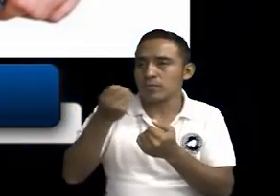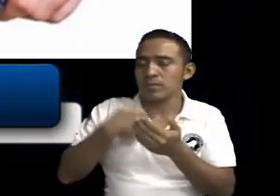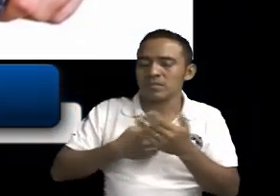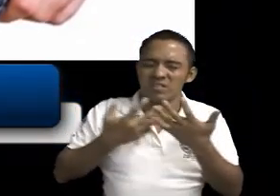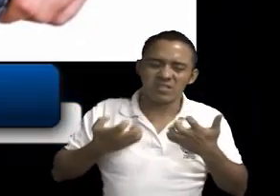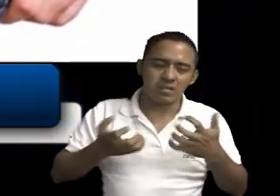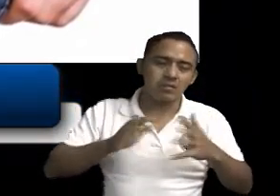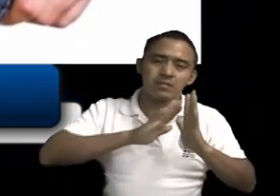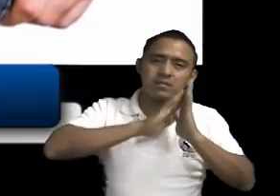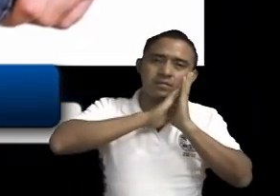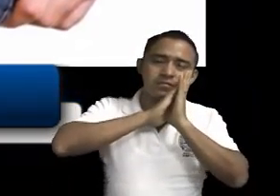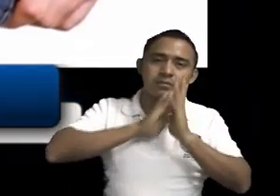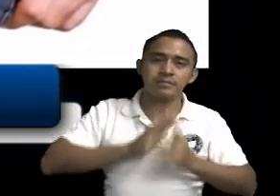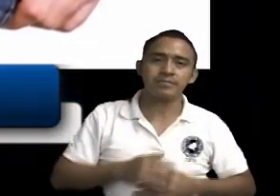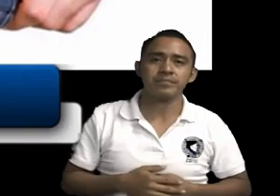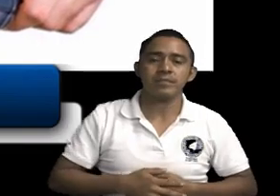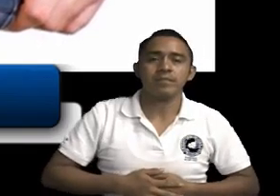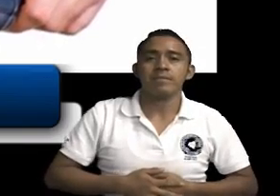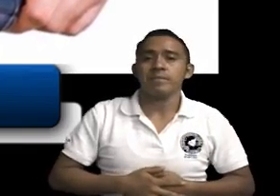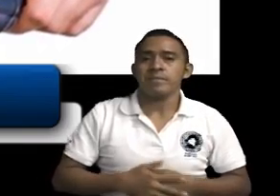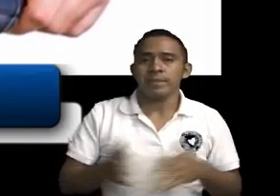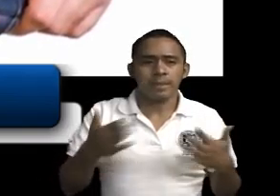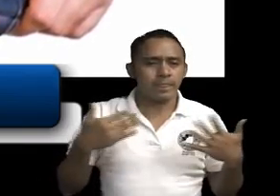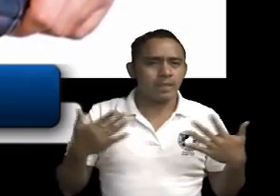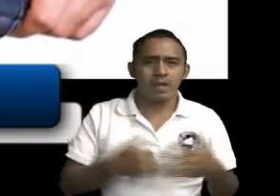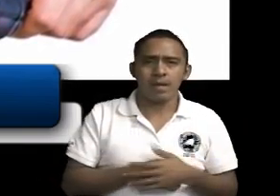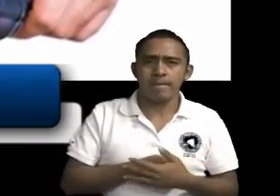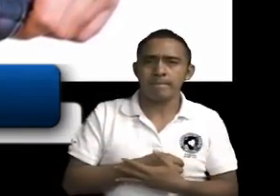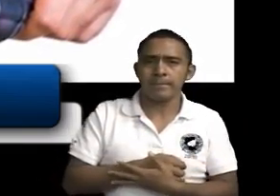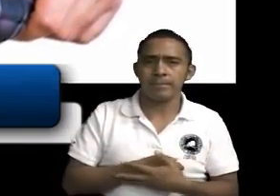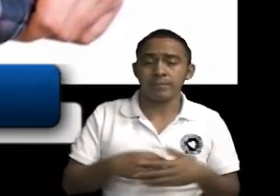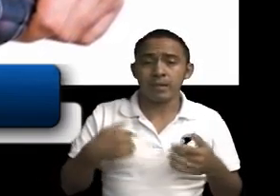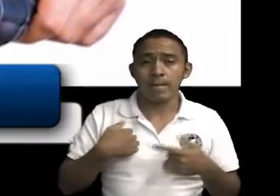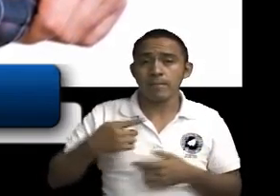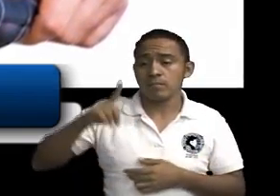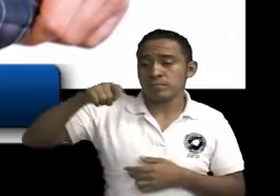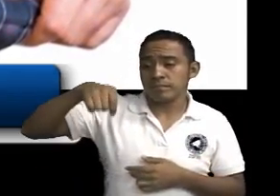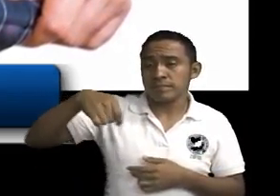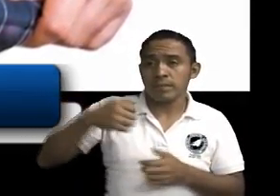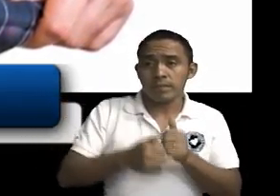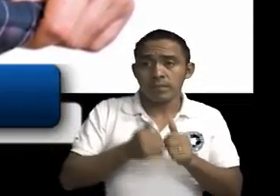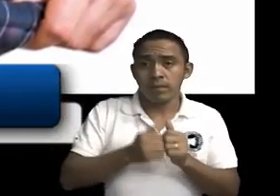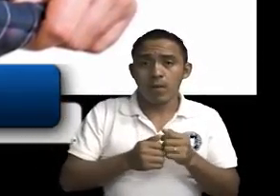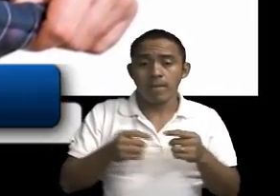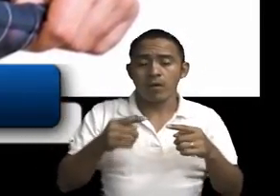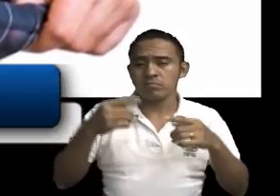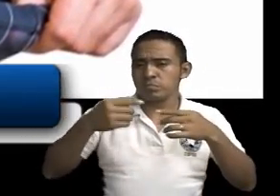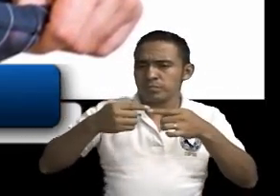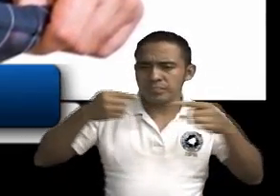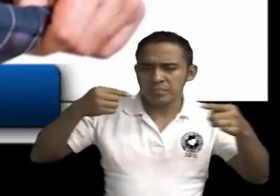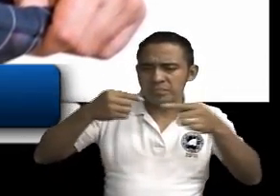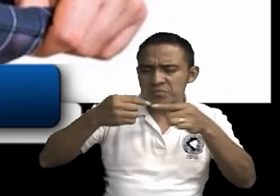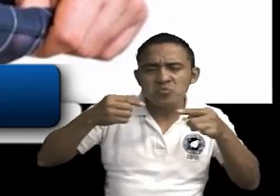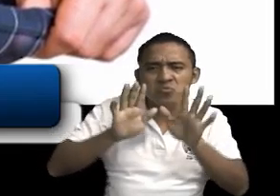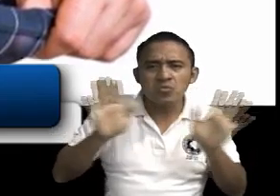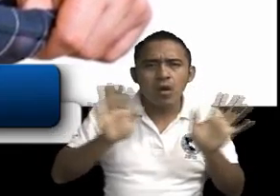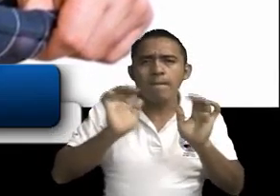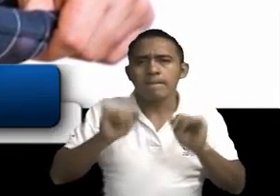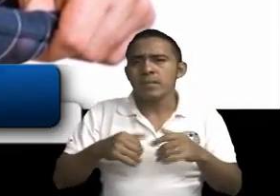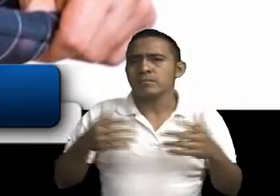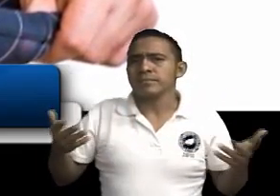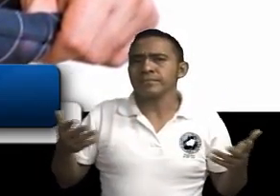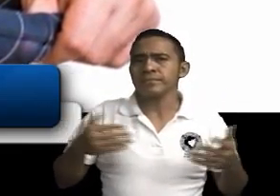descansar. Esto no tiene que ver, doctor, la disfunción eréctil tampoco con el tamaño del pene. La persona puede tener un pene normal, un pene